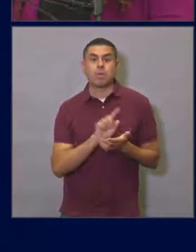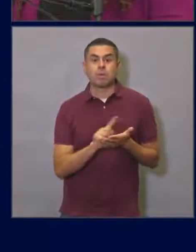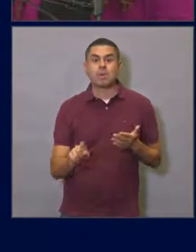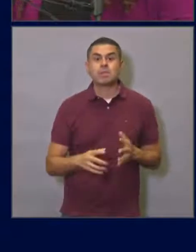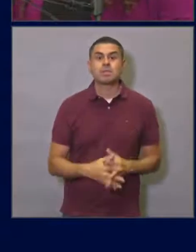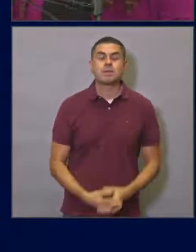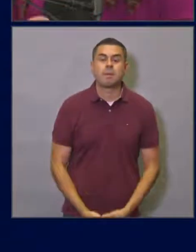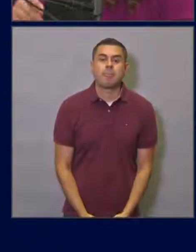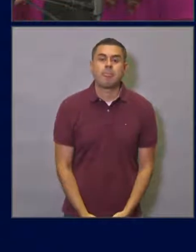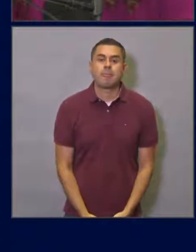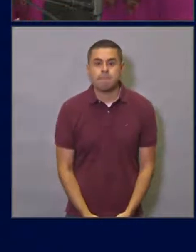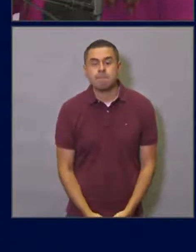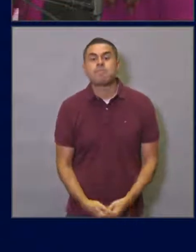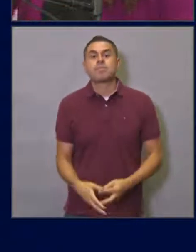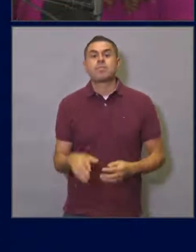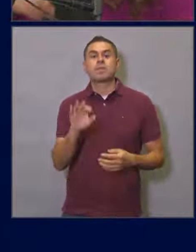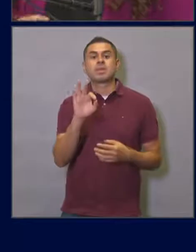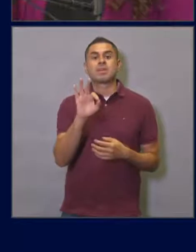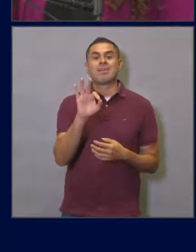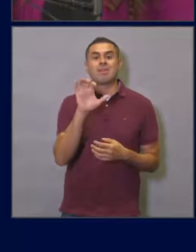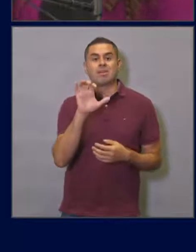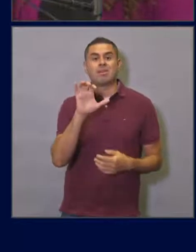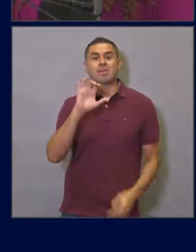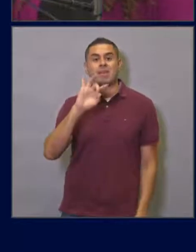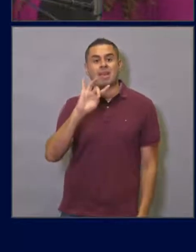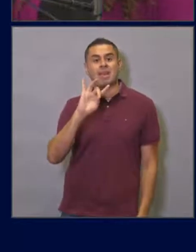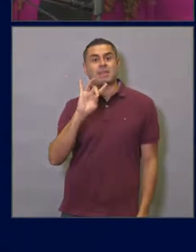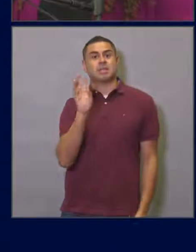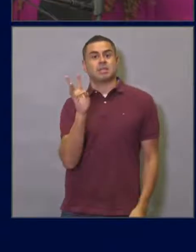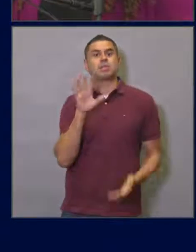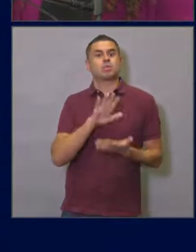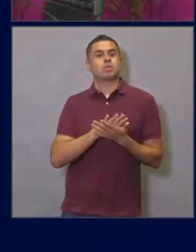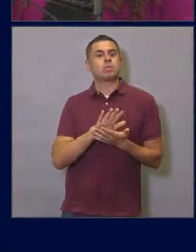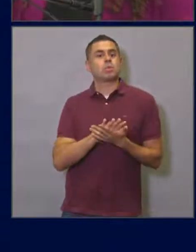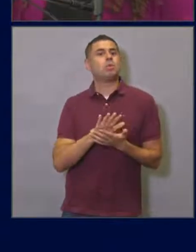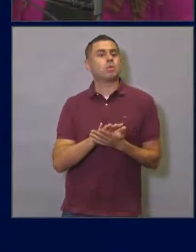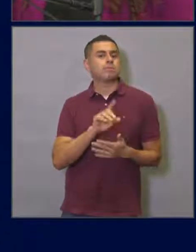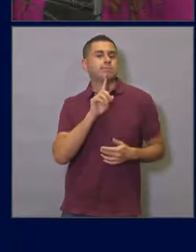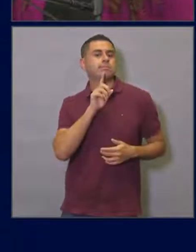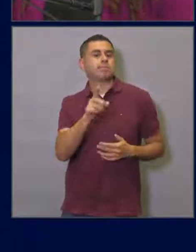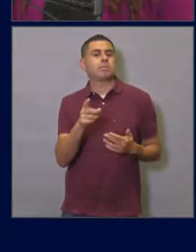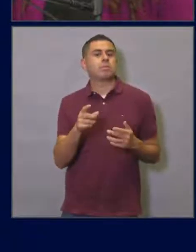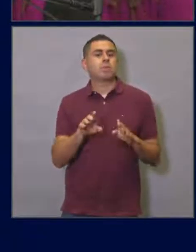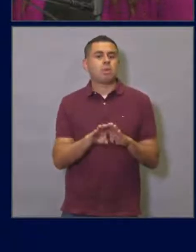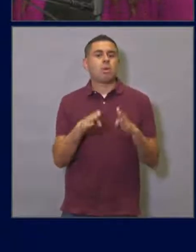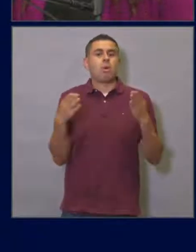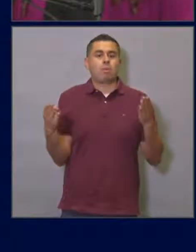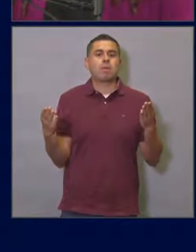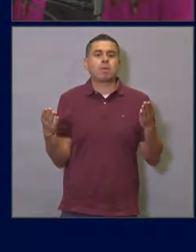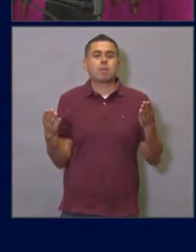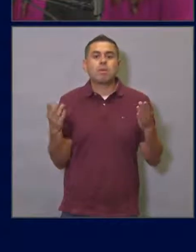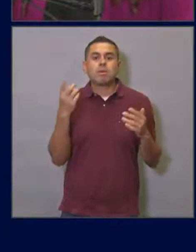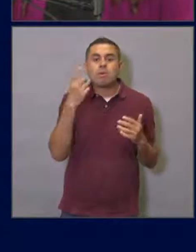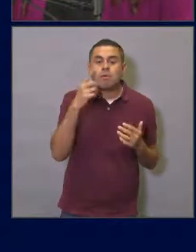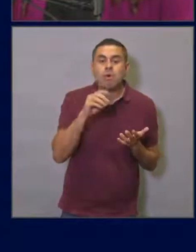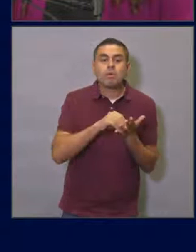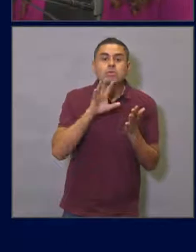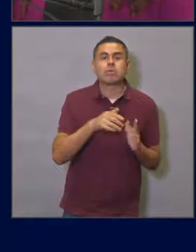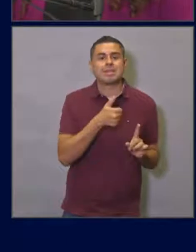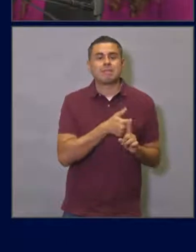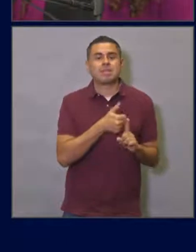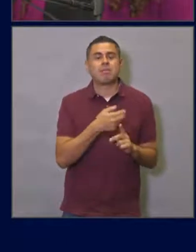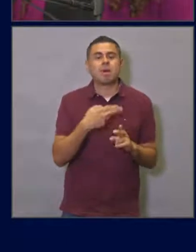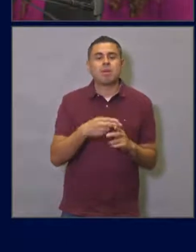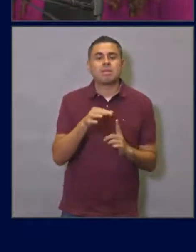Además, 986 escuelas han reabierto para instrucción en persona para estudiantes con mayores